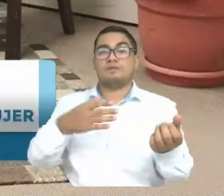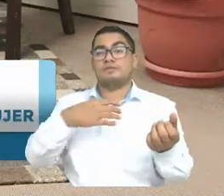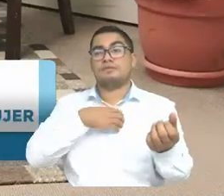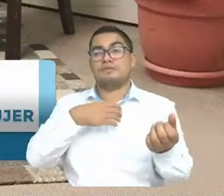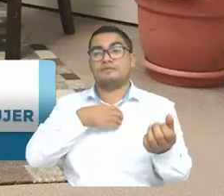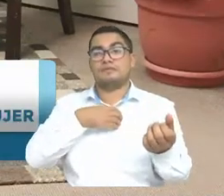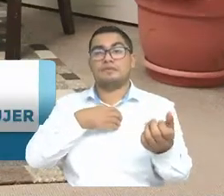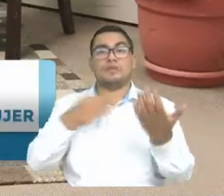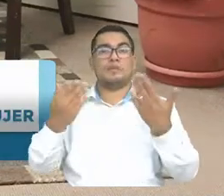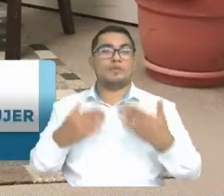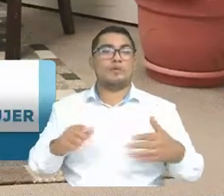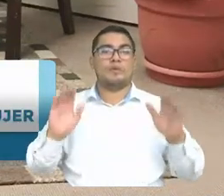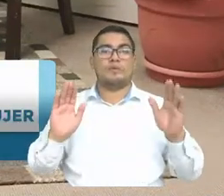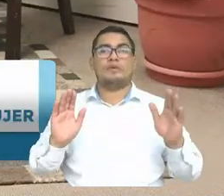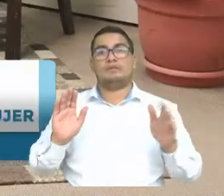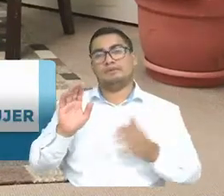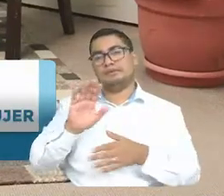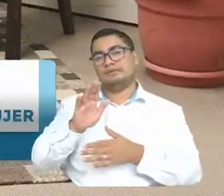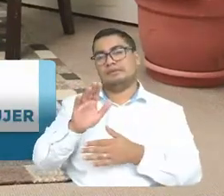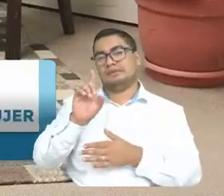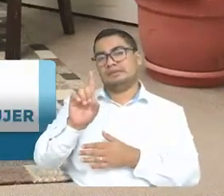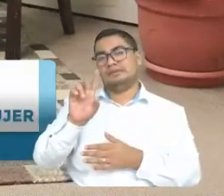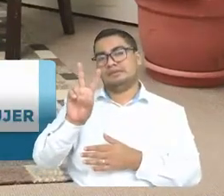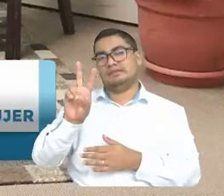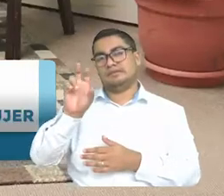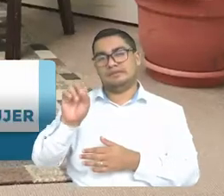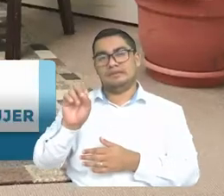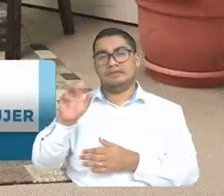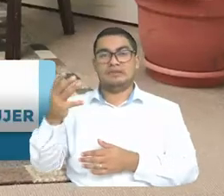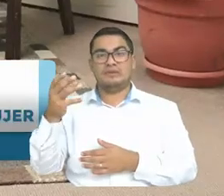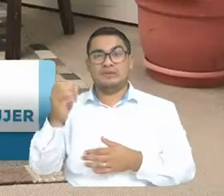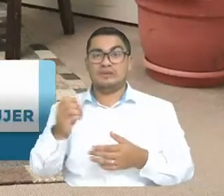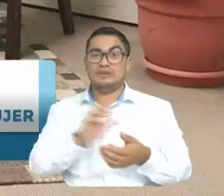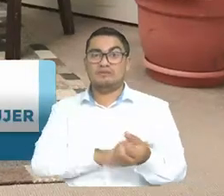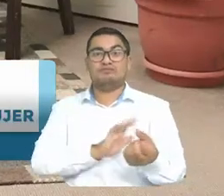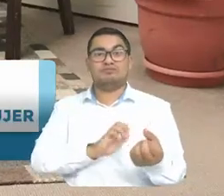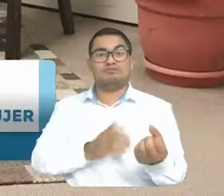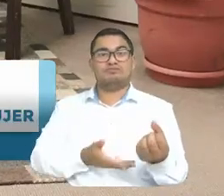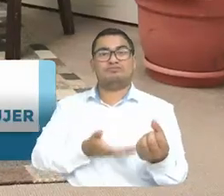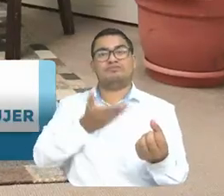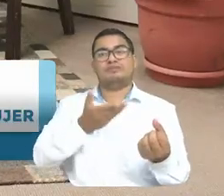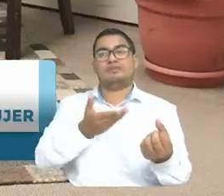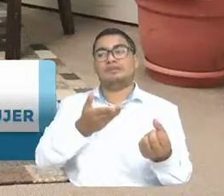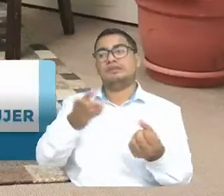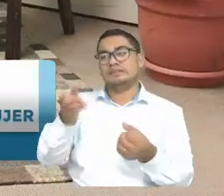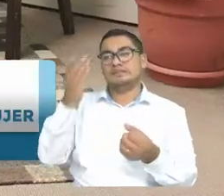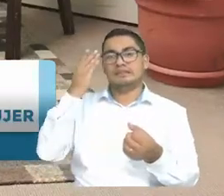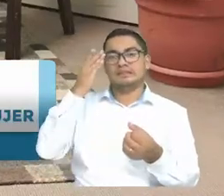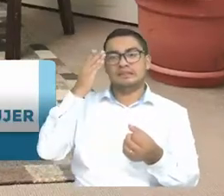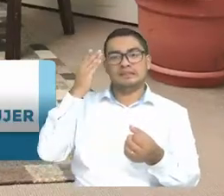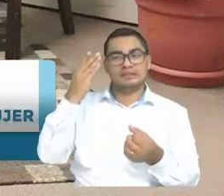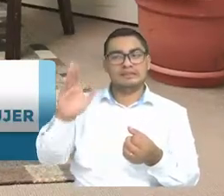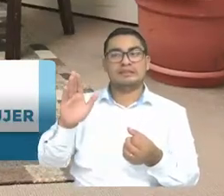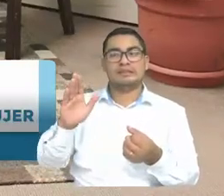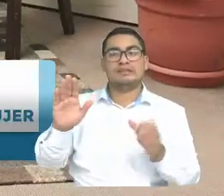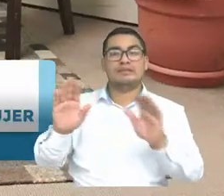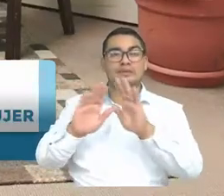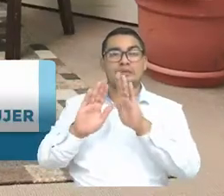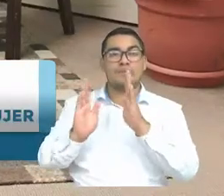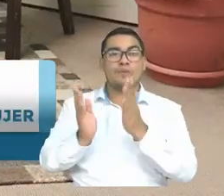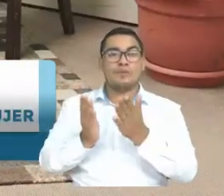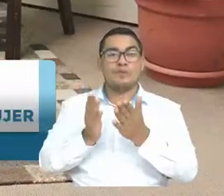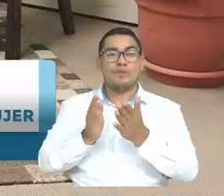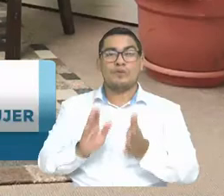sus estándares normales, mayor de 120-90, ¿verdad? Entonces ya nosotros lo declaramos como una hipertensión, de